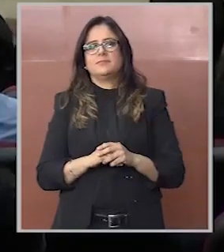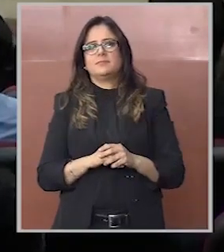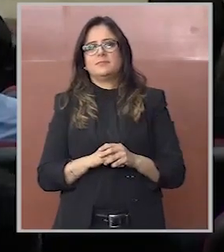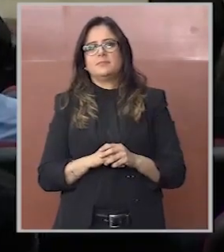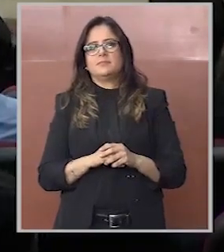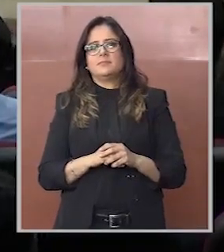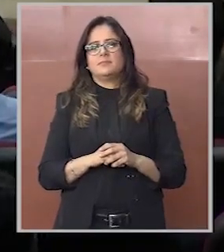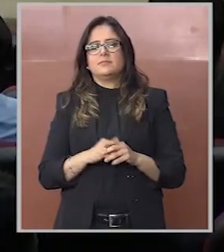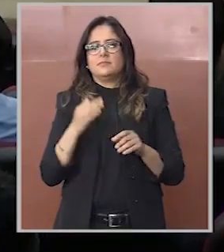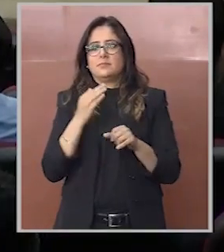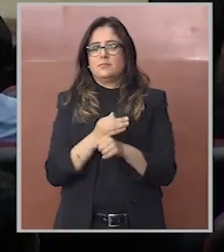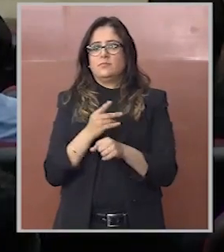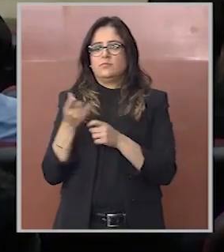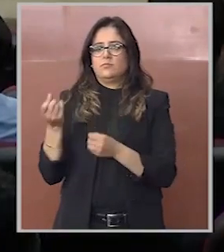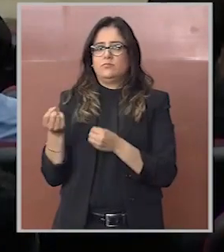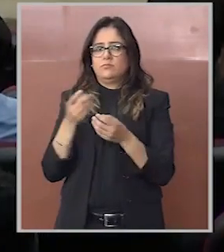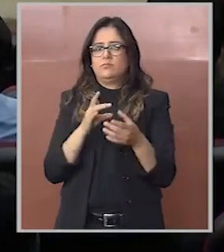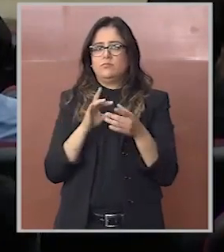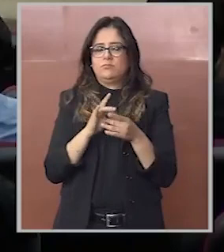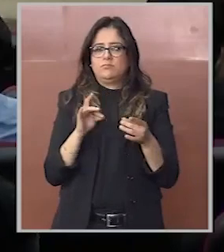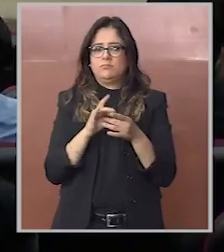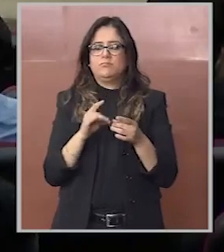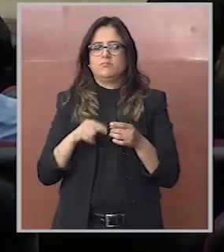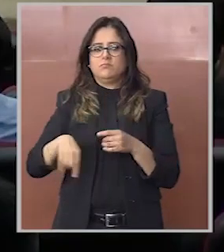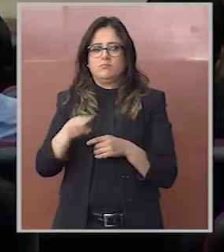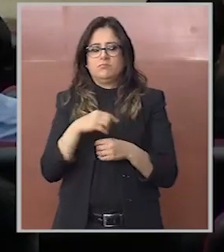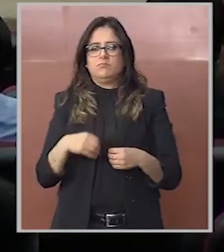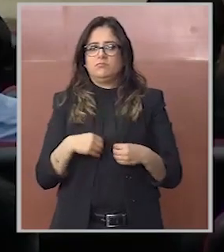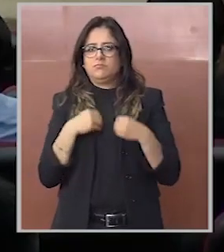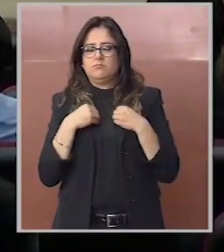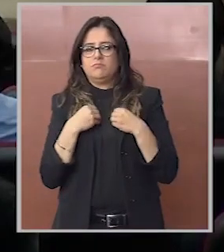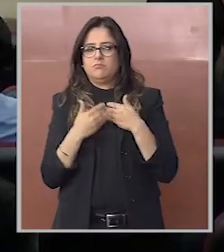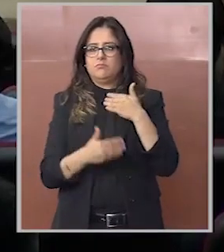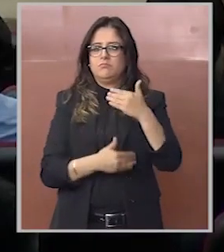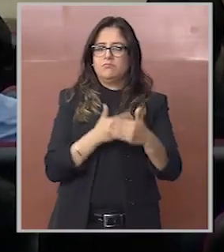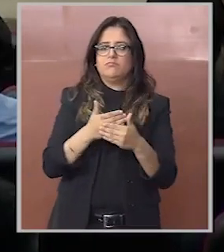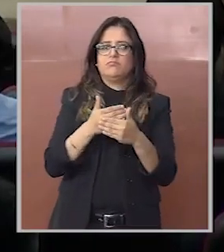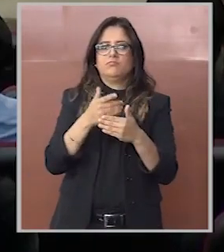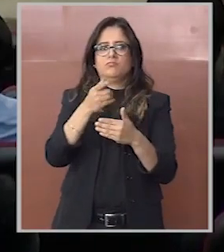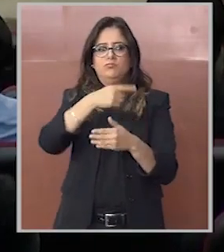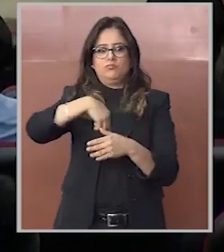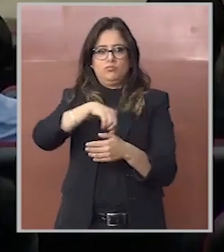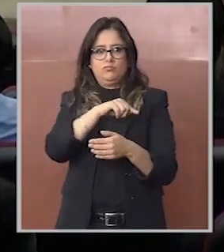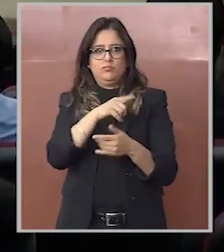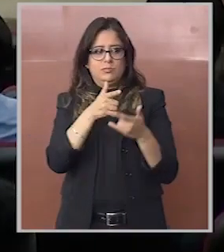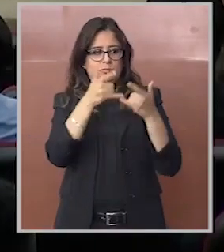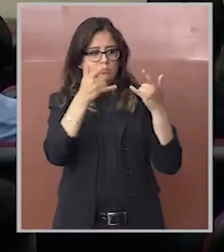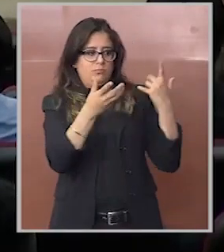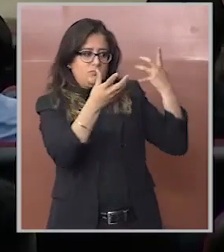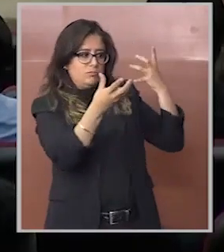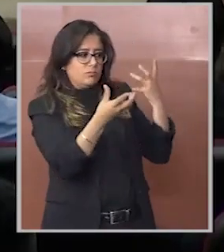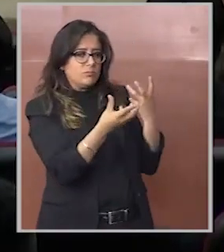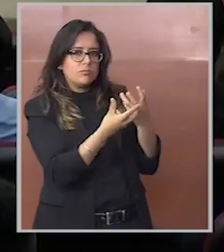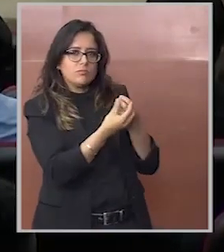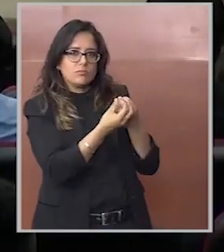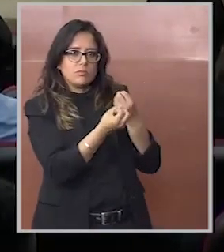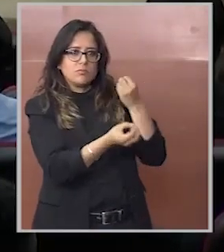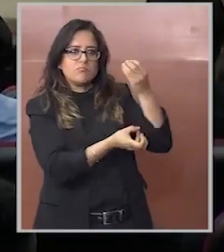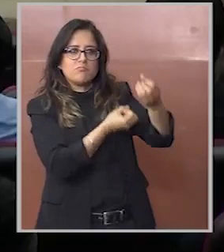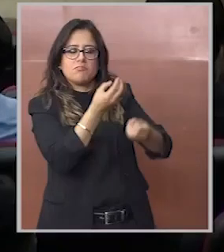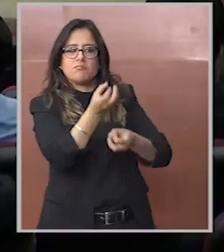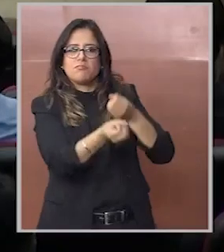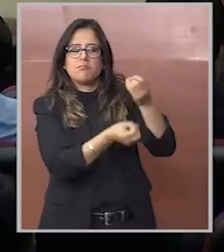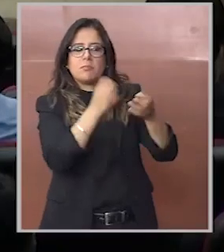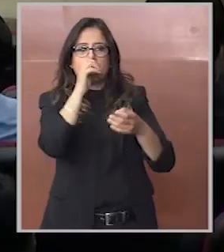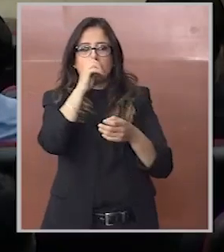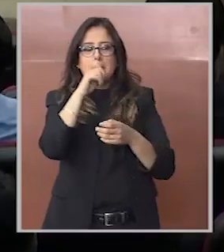historias que contamos no hay una historia y al final del día me parece que es tan importante o más bien a